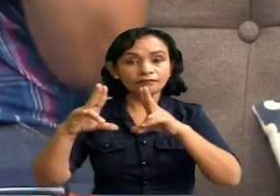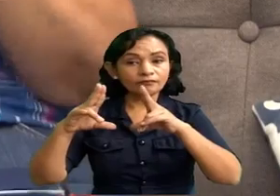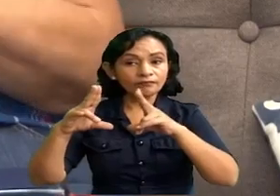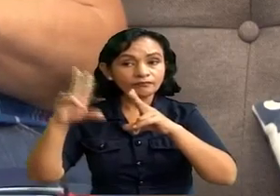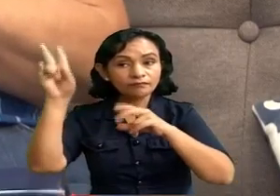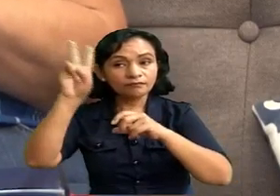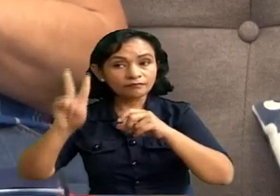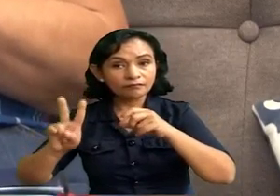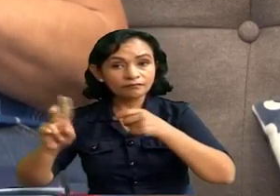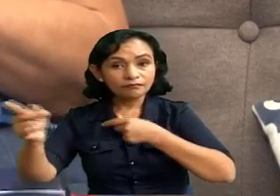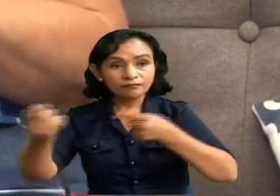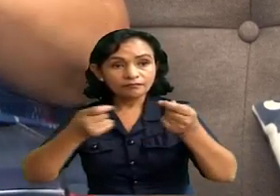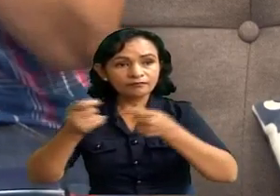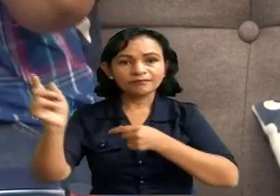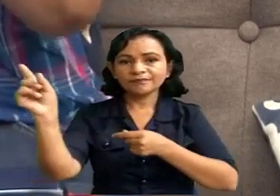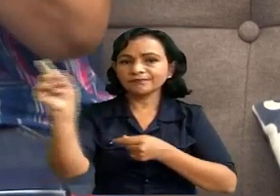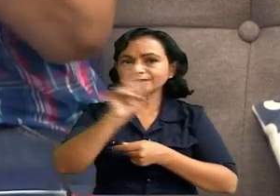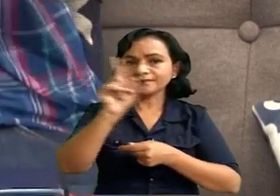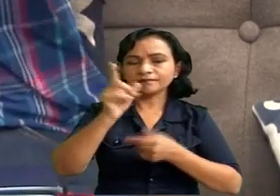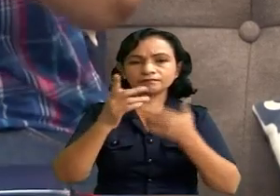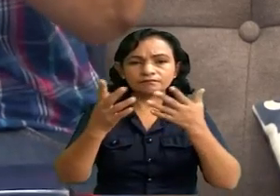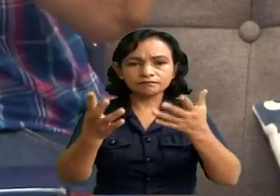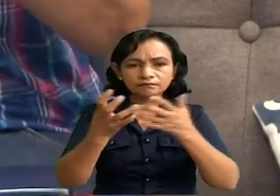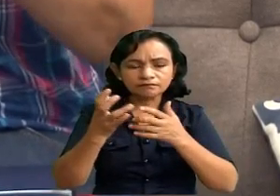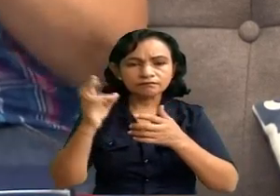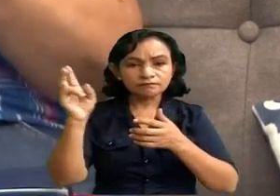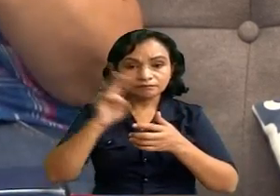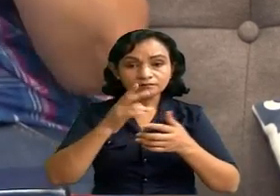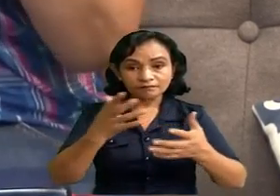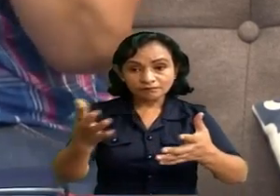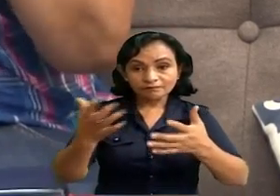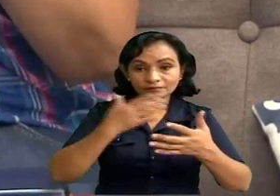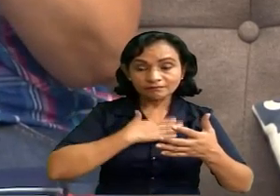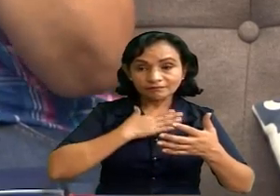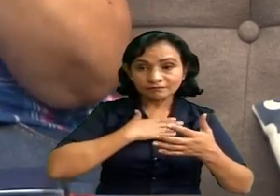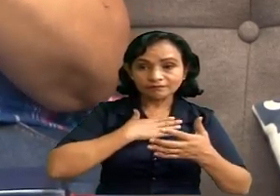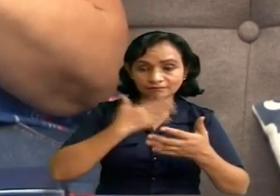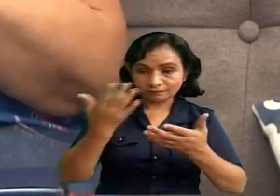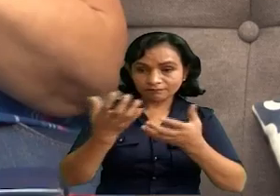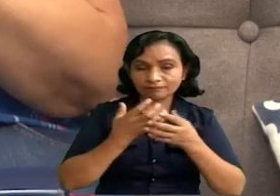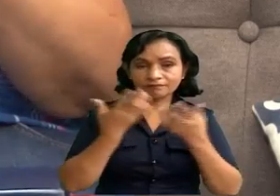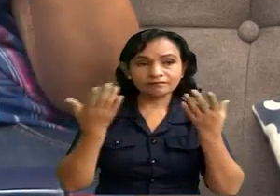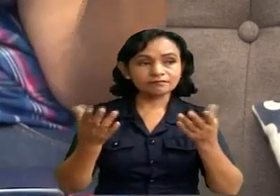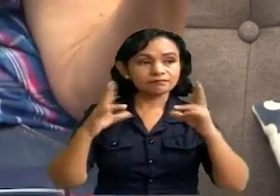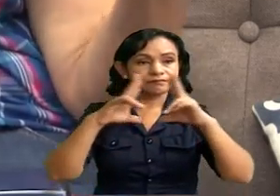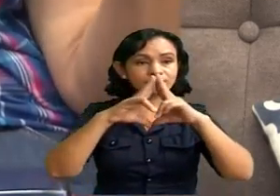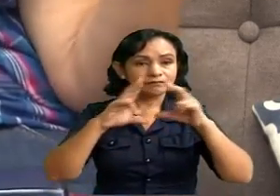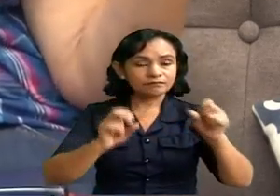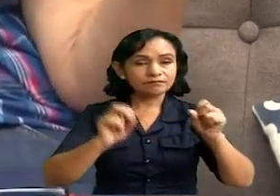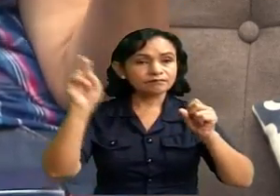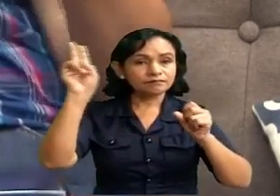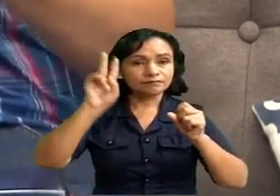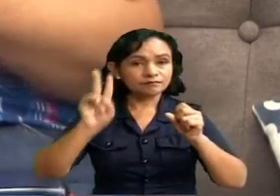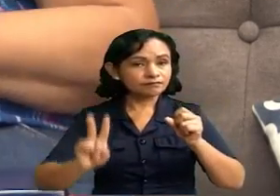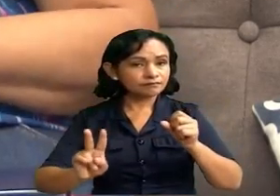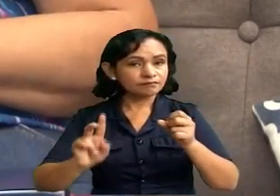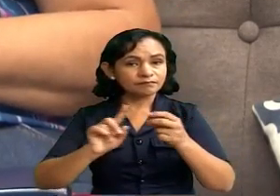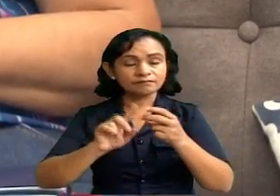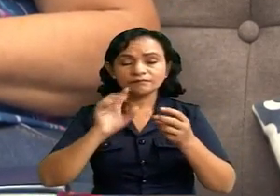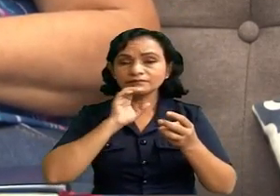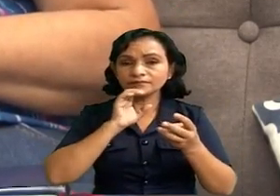te lo dice cuando él te dice, si quieres patria, vente conmigo. Y eso cala. Cala en el nicaragüense, en el venezolano, en